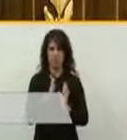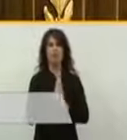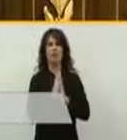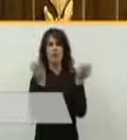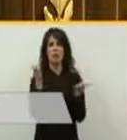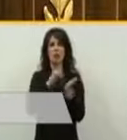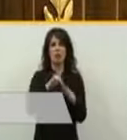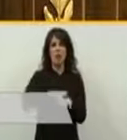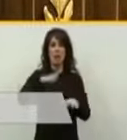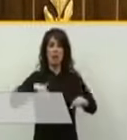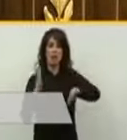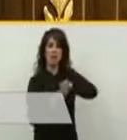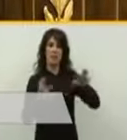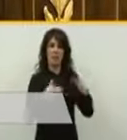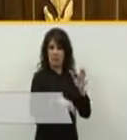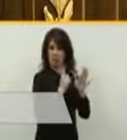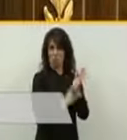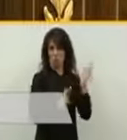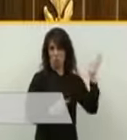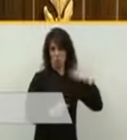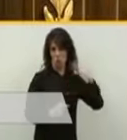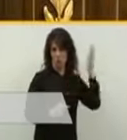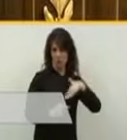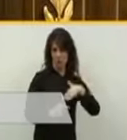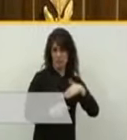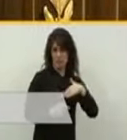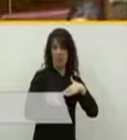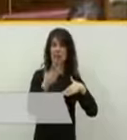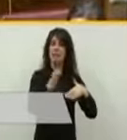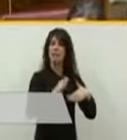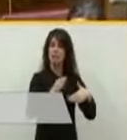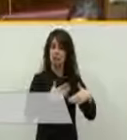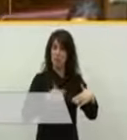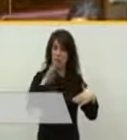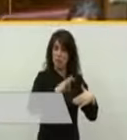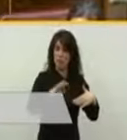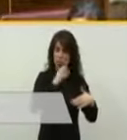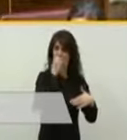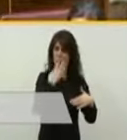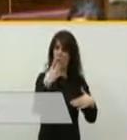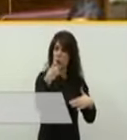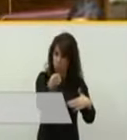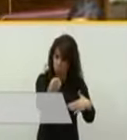de izquierdas, señores de Podemos, súmense a mí, a él y al señor